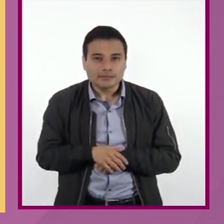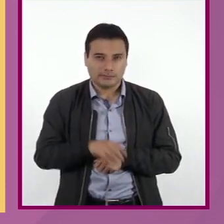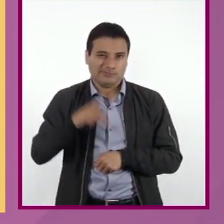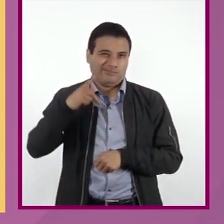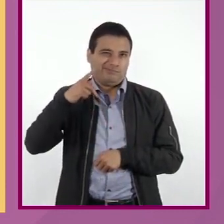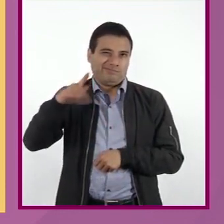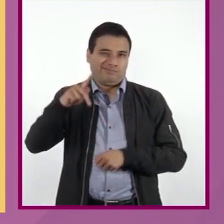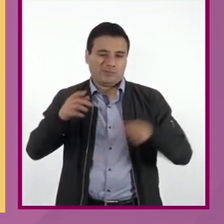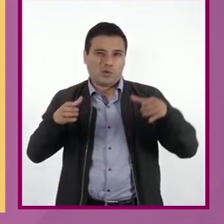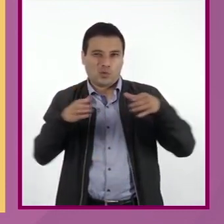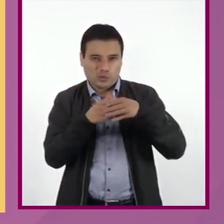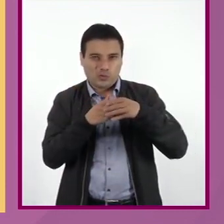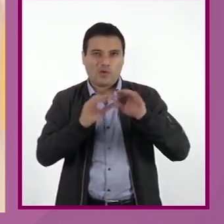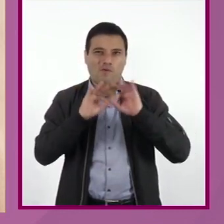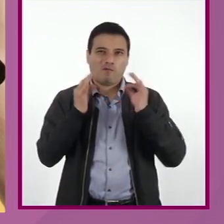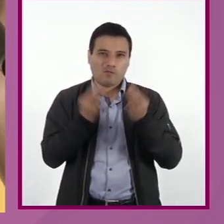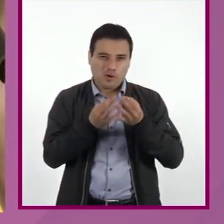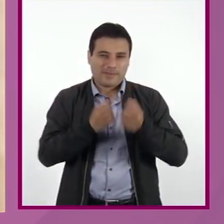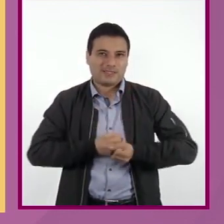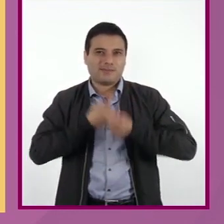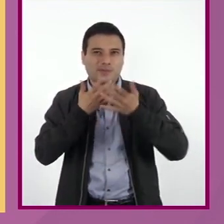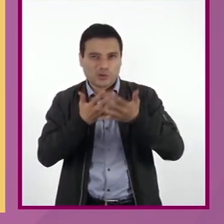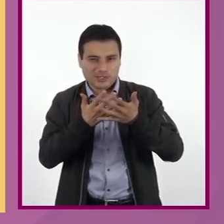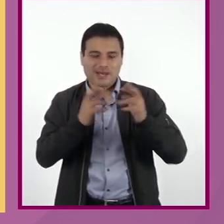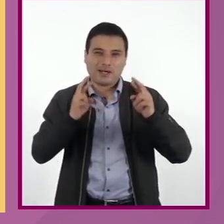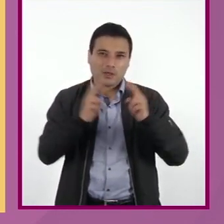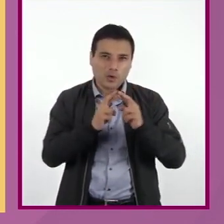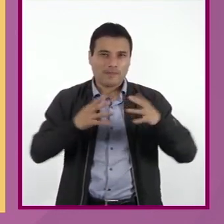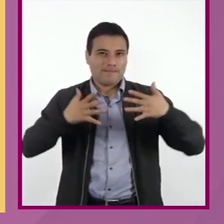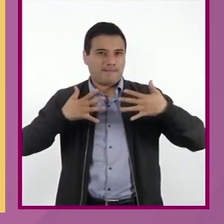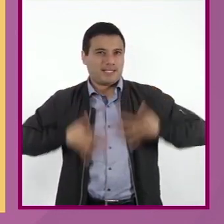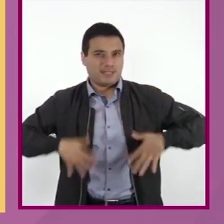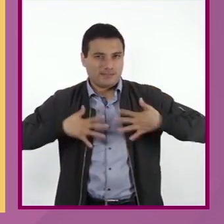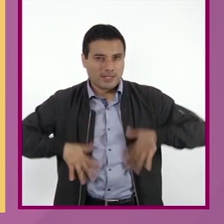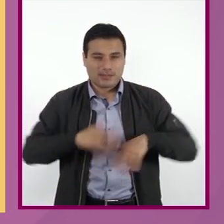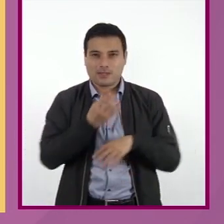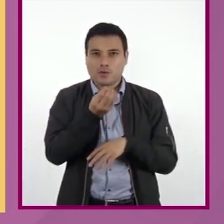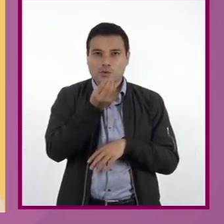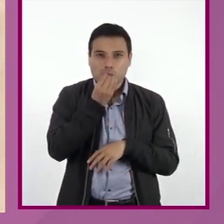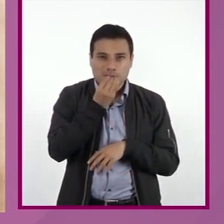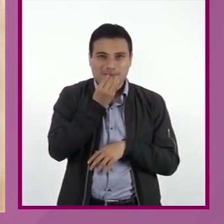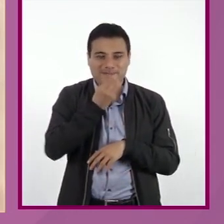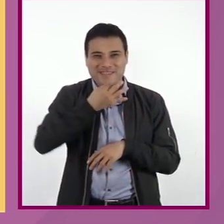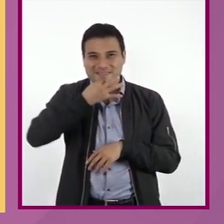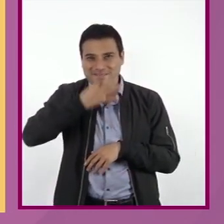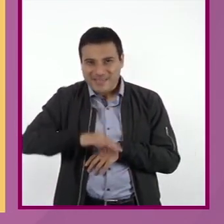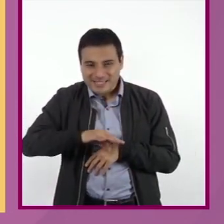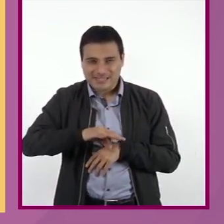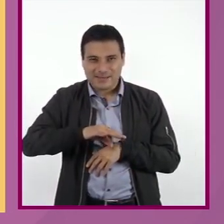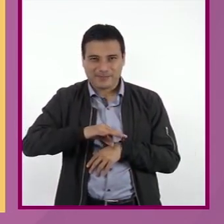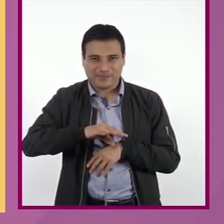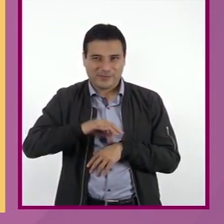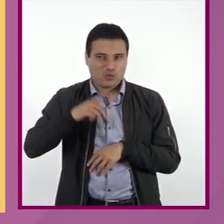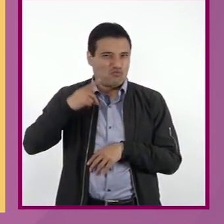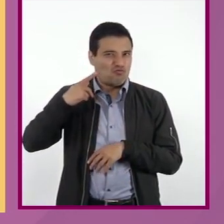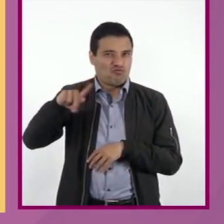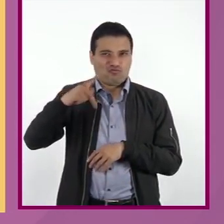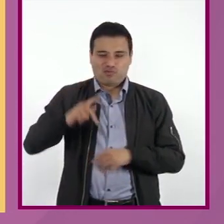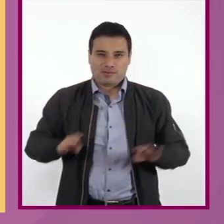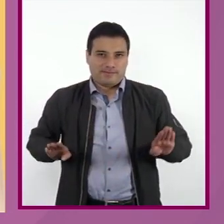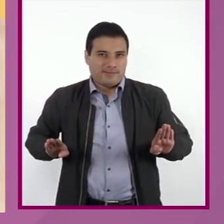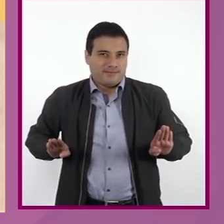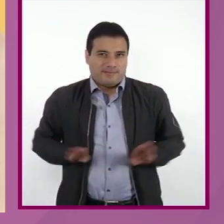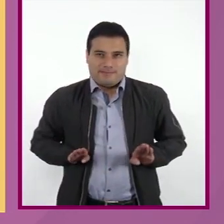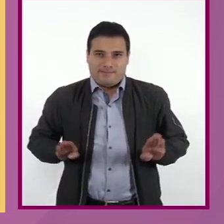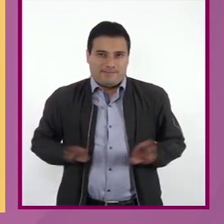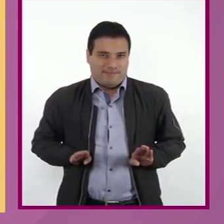expresiones, costumbres, vestimentas, religiones, comidas, rituales y maneras de ser que